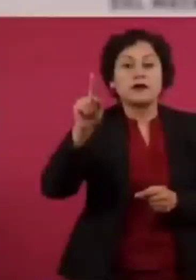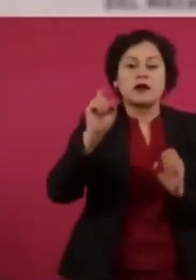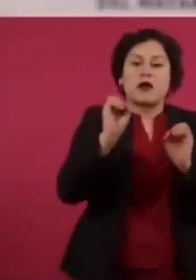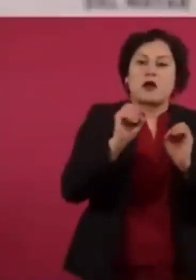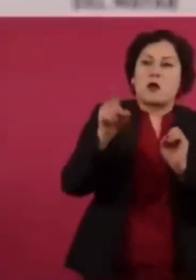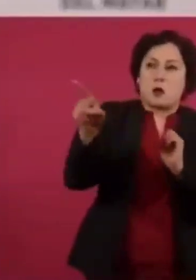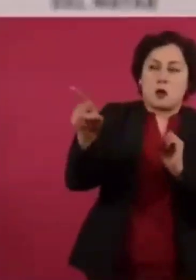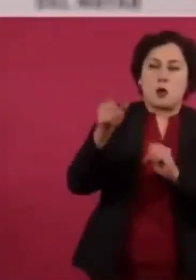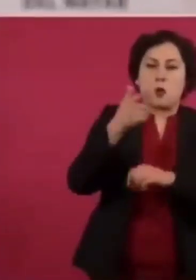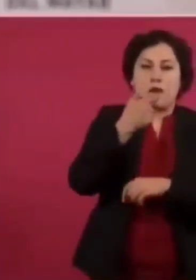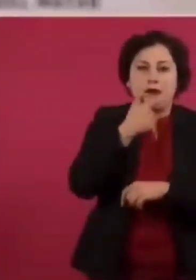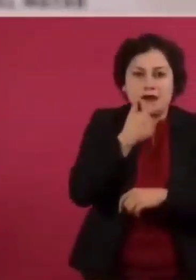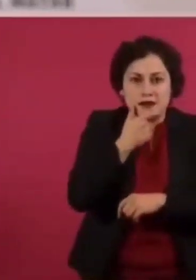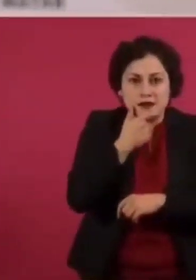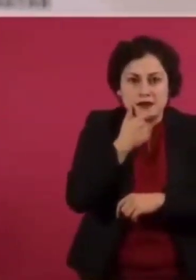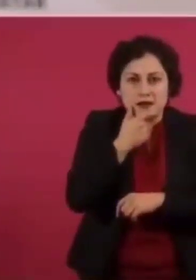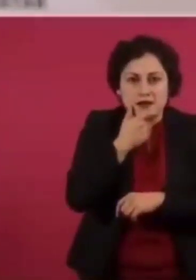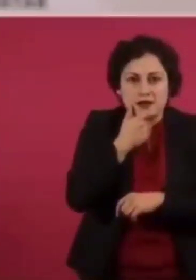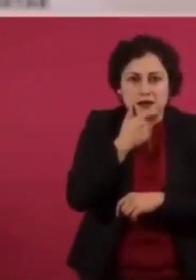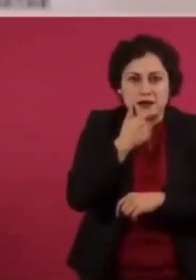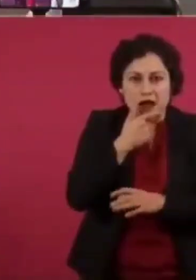¿Qué acaso en Estados Unidos, Francia, China, Rusia, Inglaterra? ¿No existe el Estado?